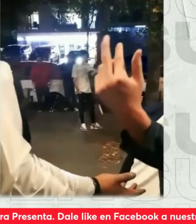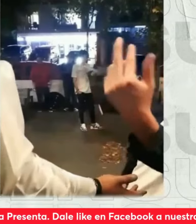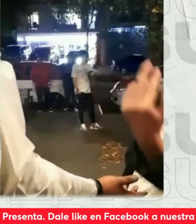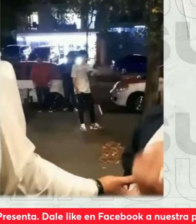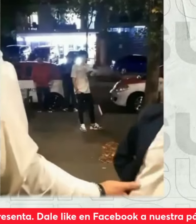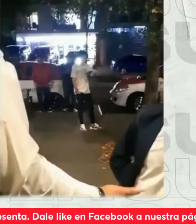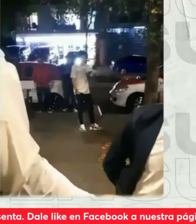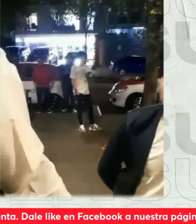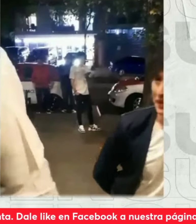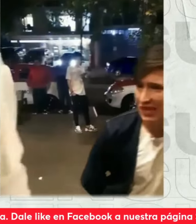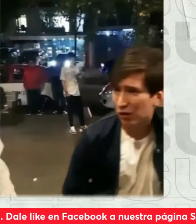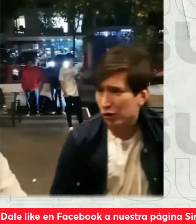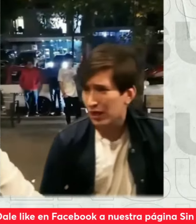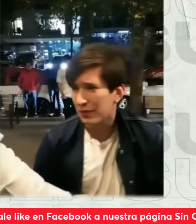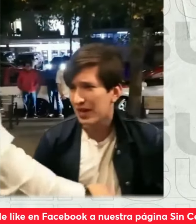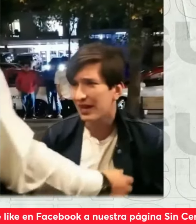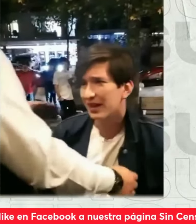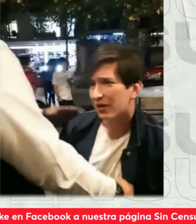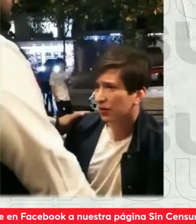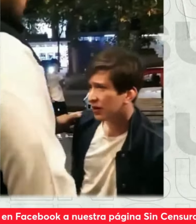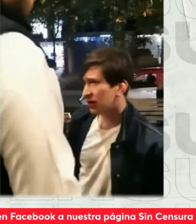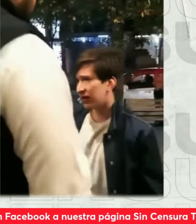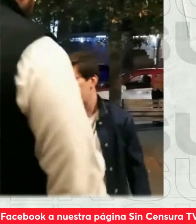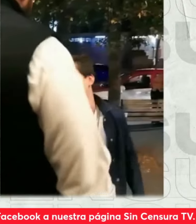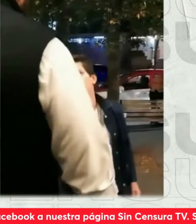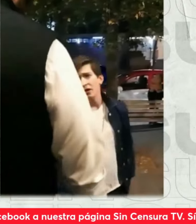Cab de